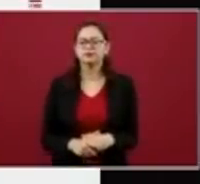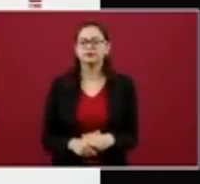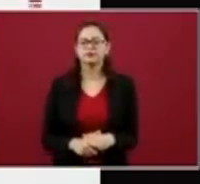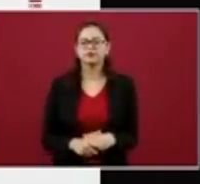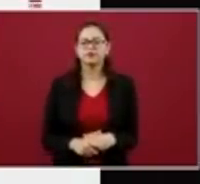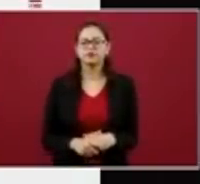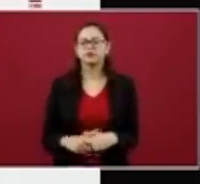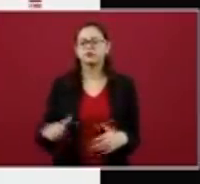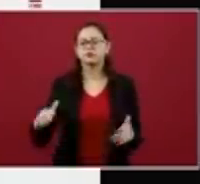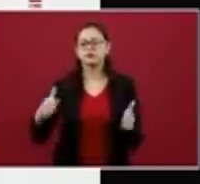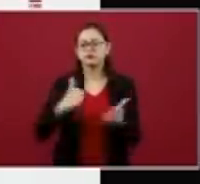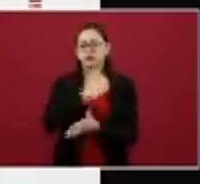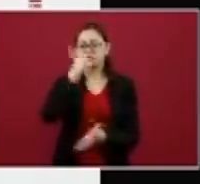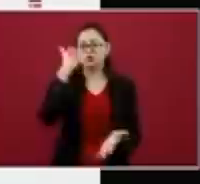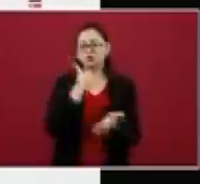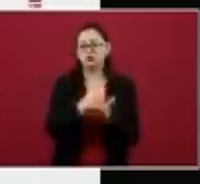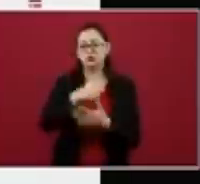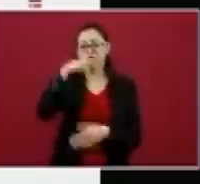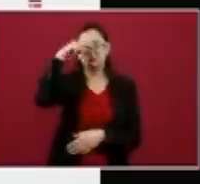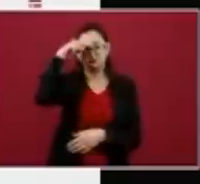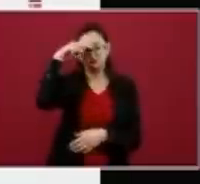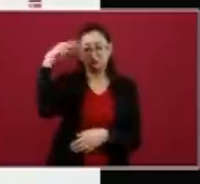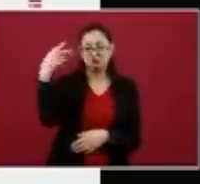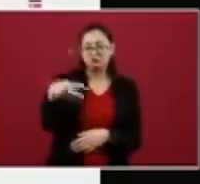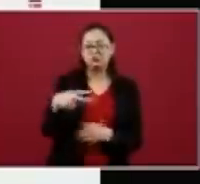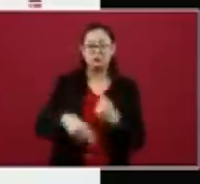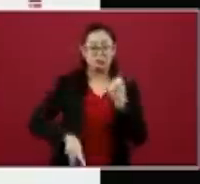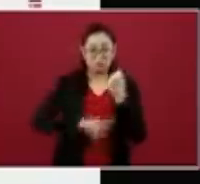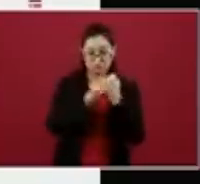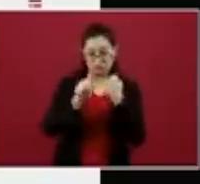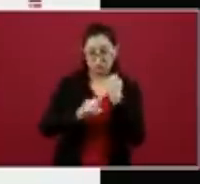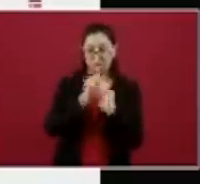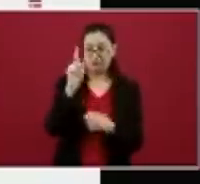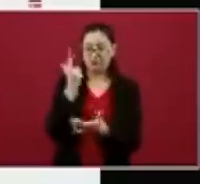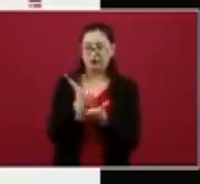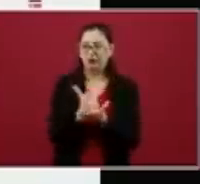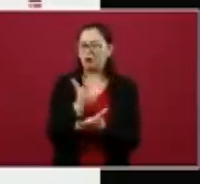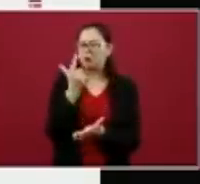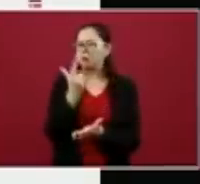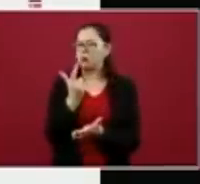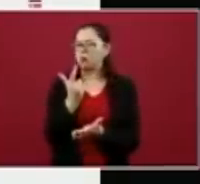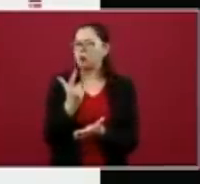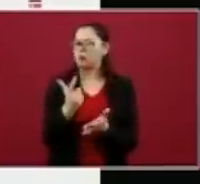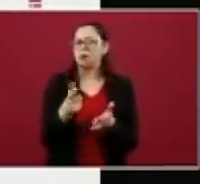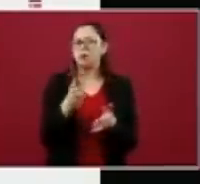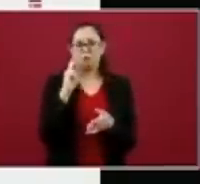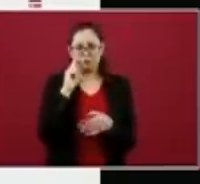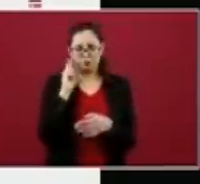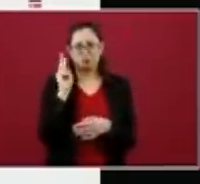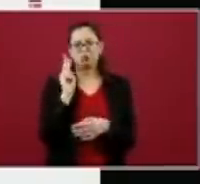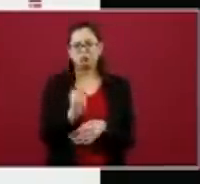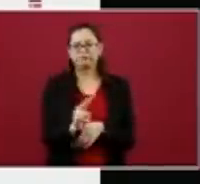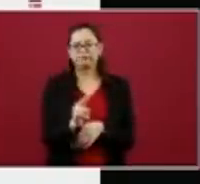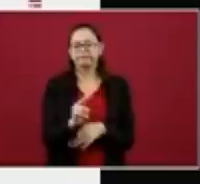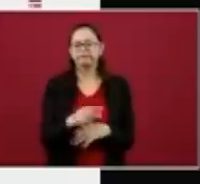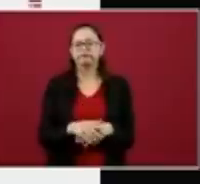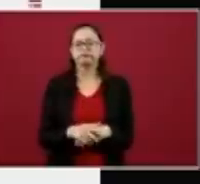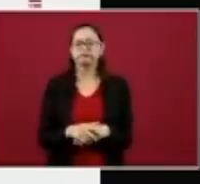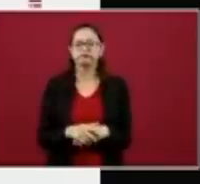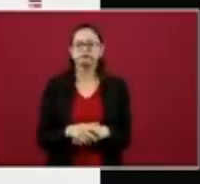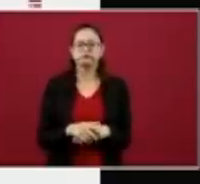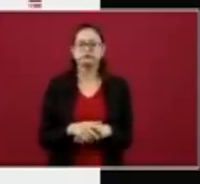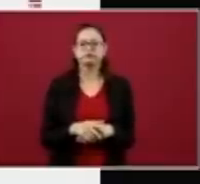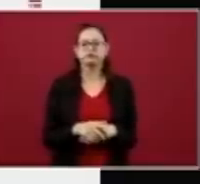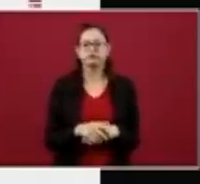La Ciudad de México, afortunadamente sin problemas, como ustedes lo pueden observar en la gráfica